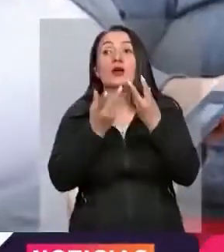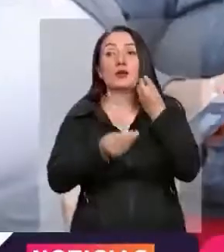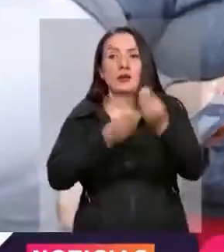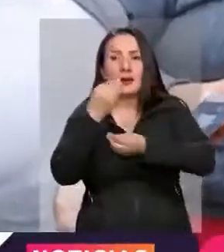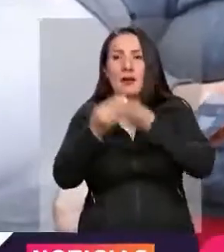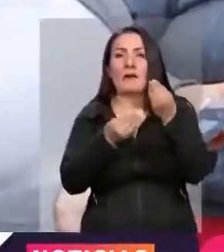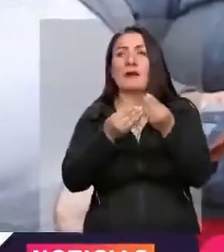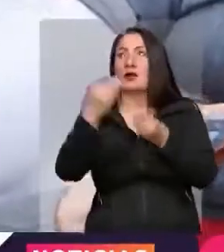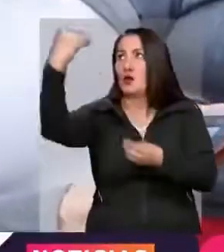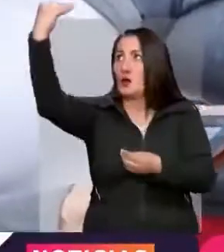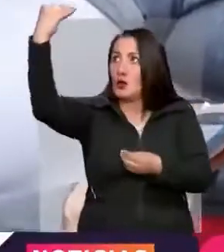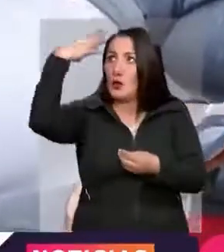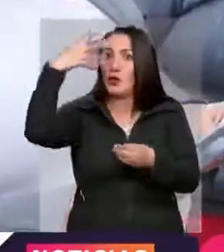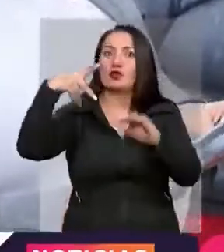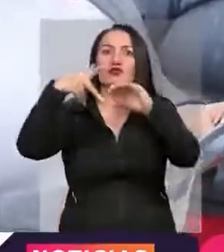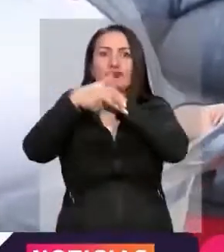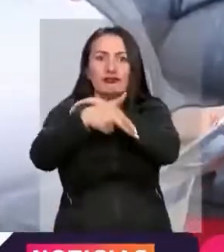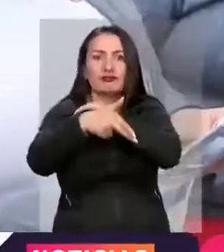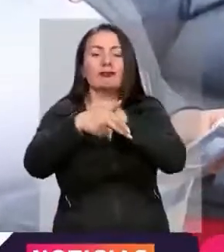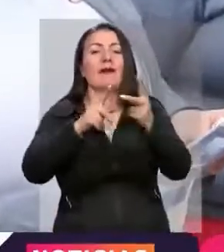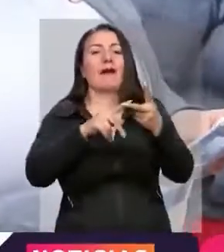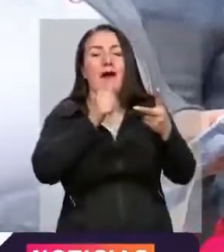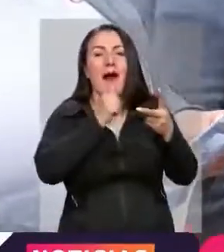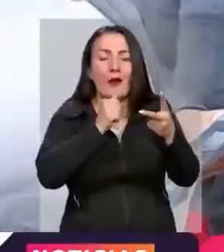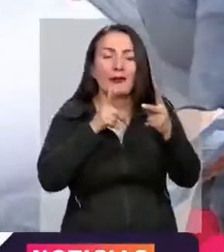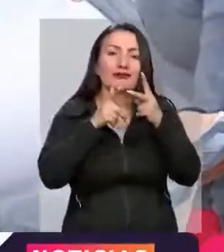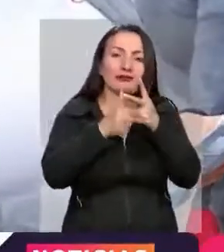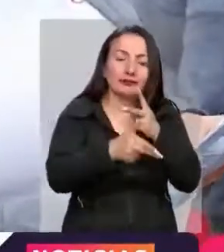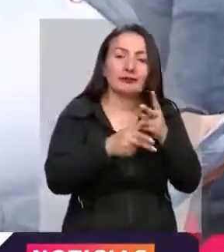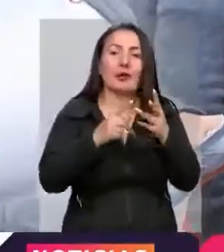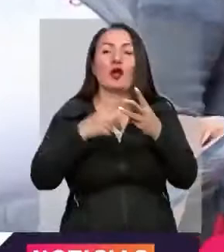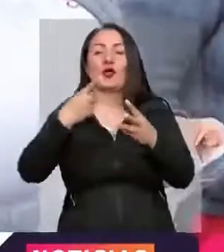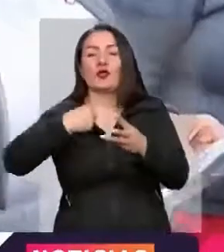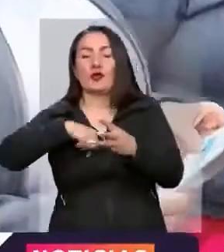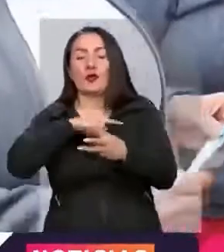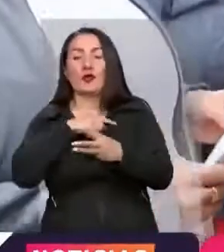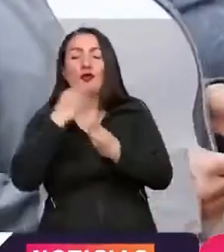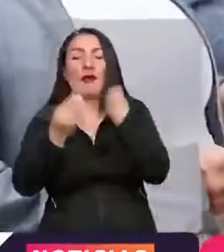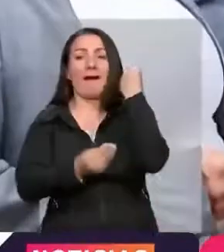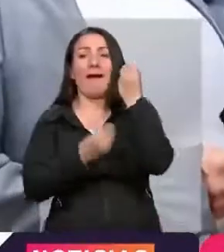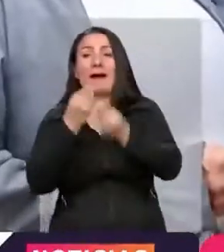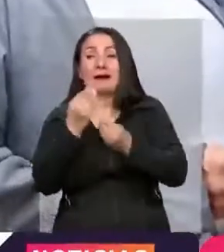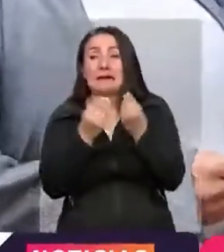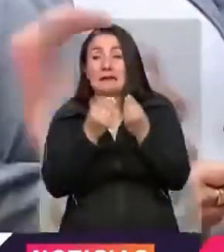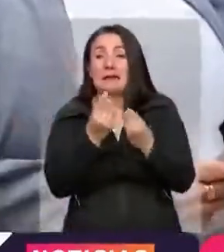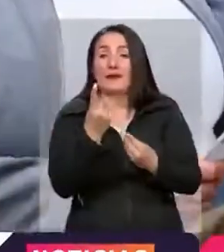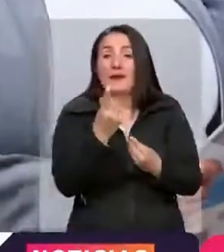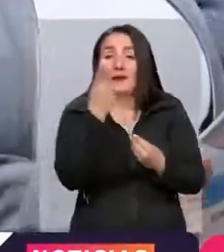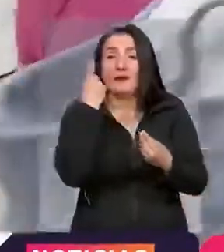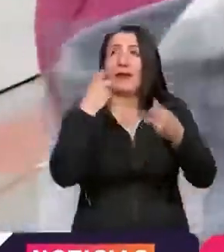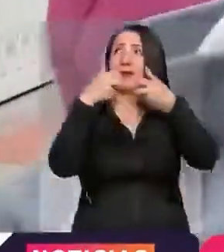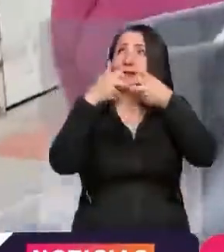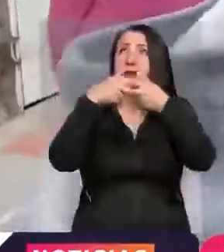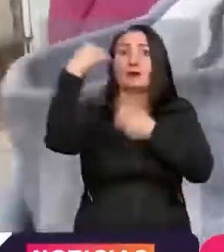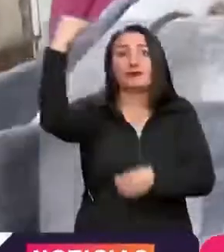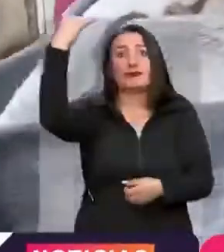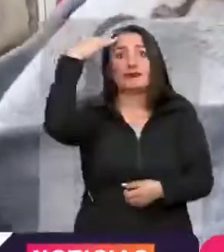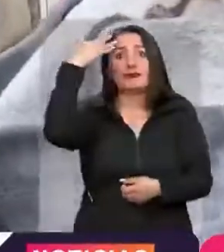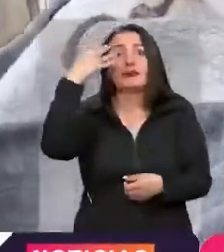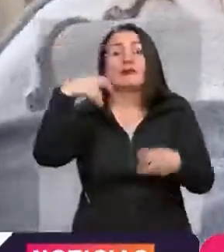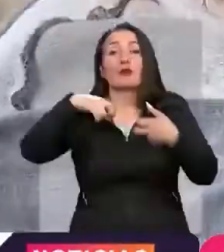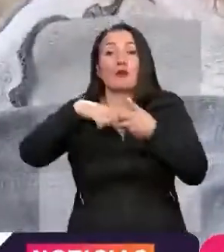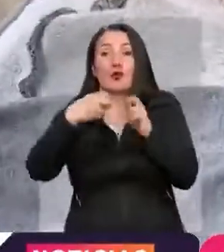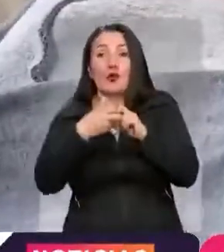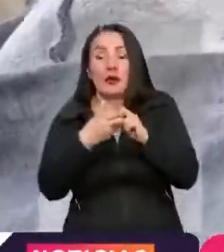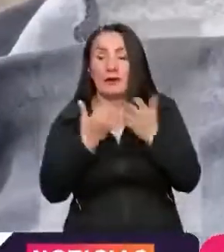sino también es la luz Nosotros hemos tenido esa esa falta de energía especial problema